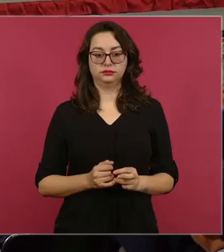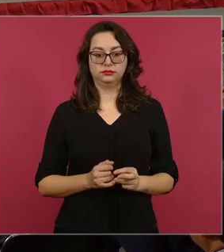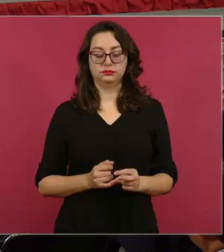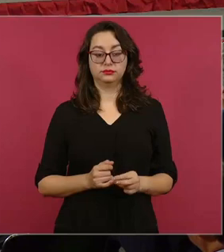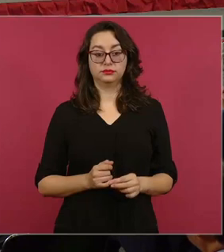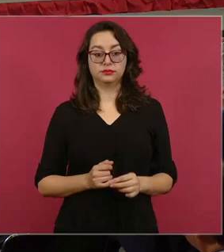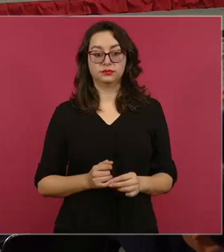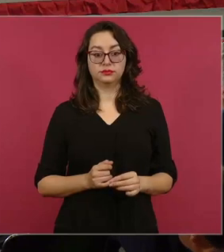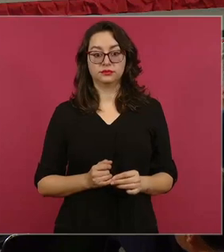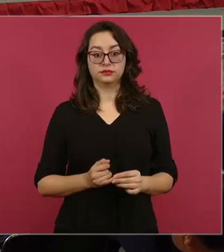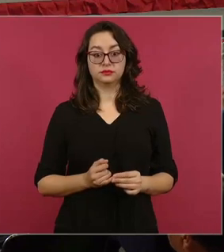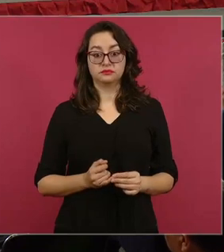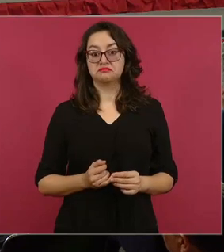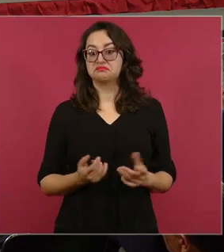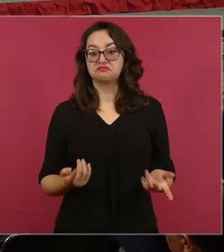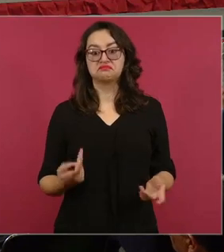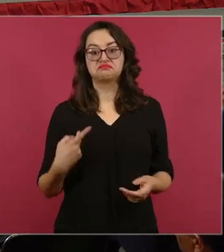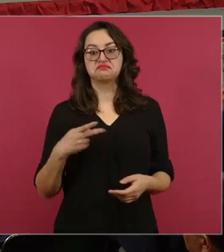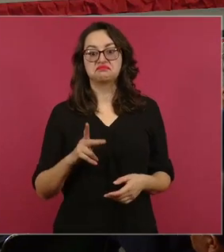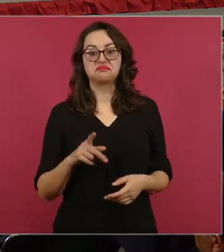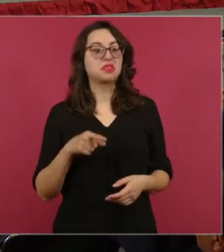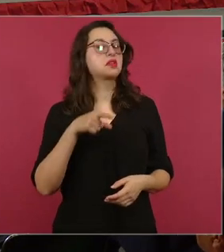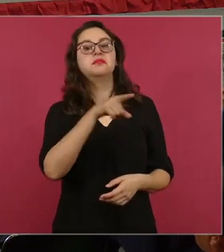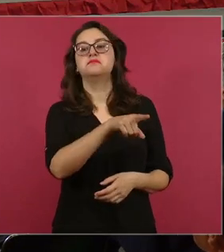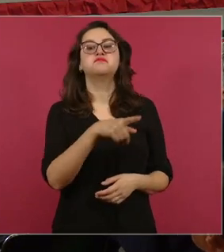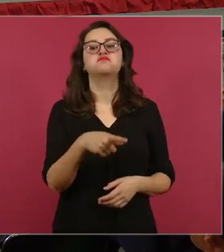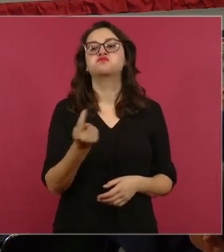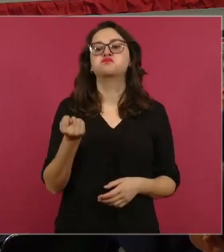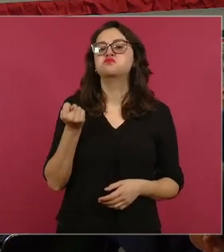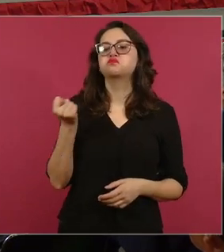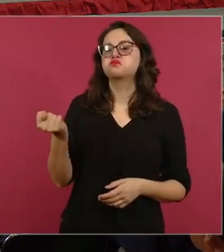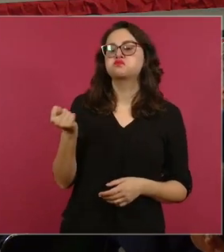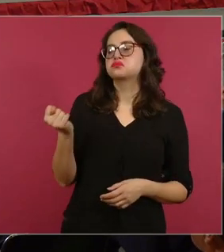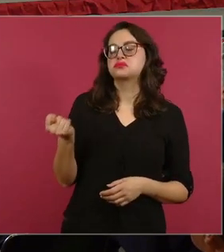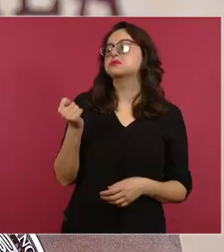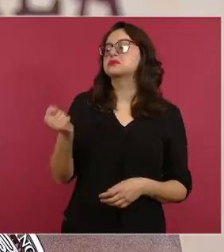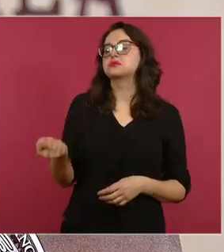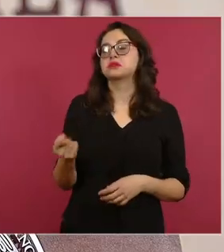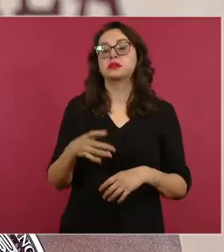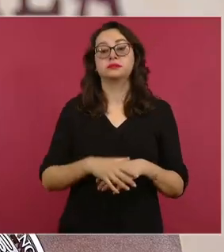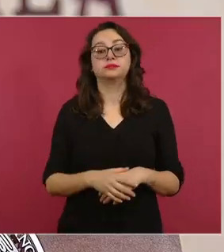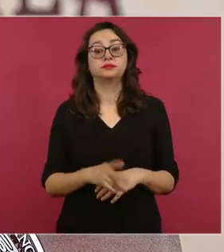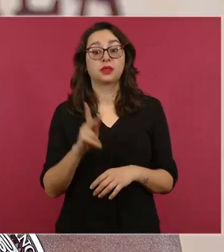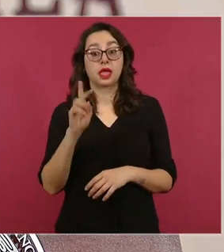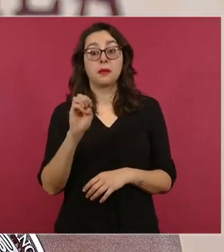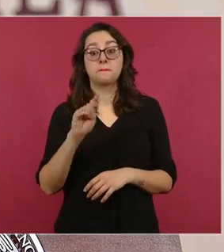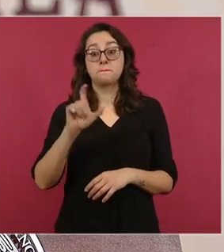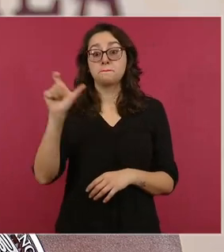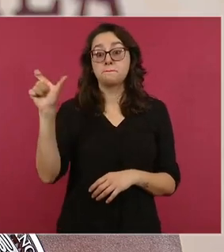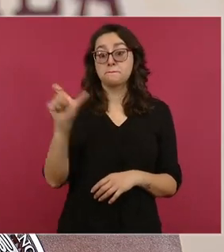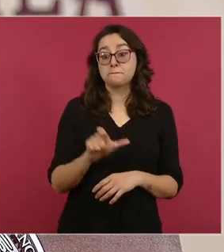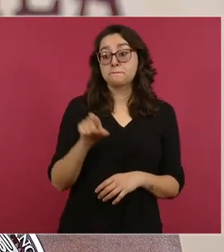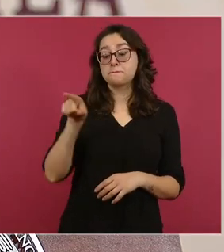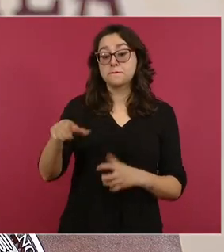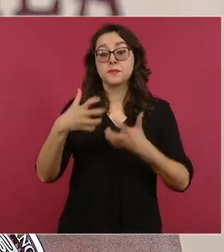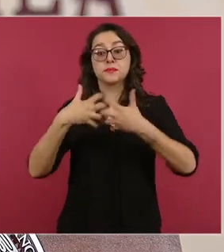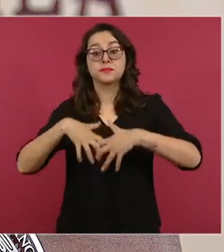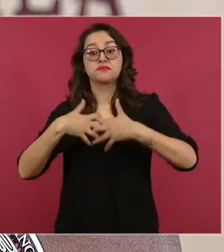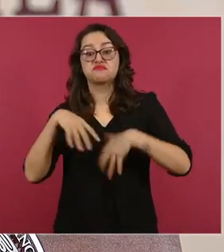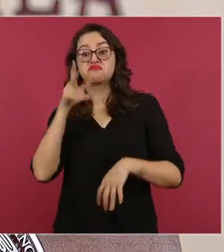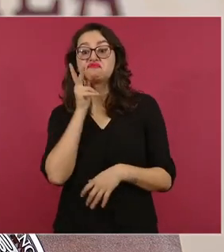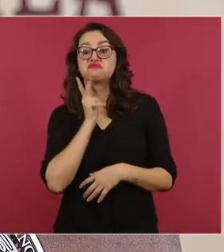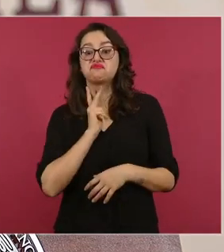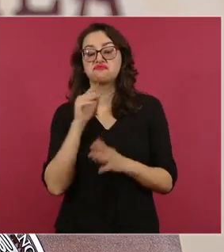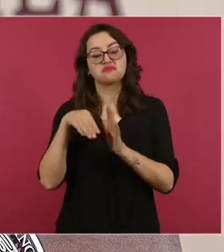parte, no se quedó atrás, el economista publicó 8 columnas. Pemex desinfla sus metas de refinación y de producción.